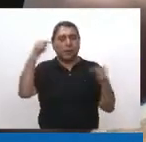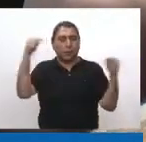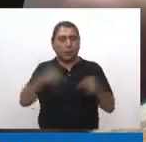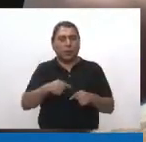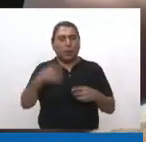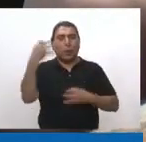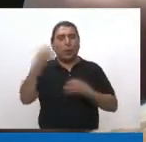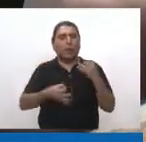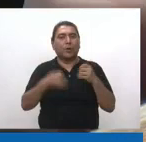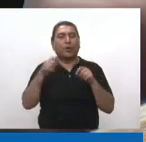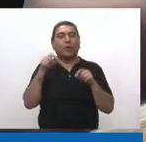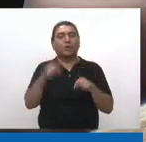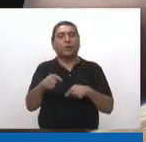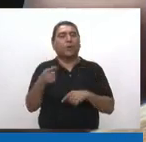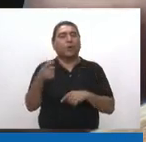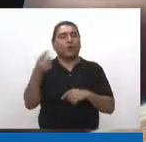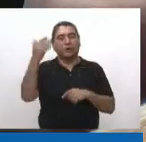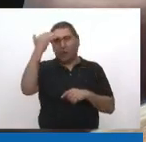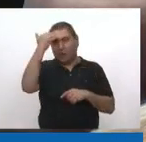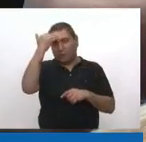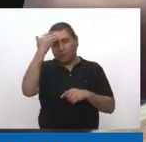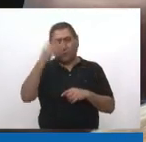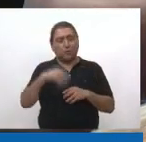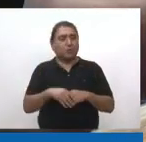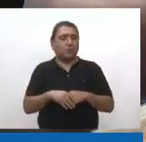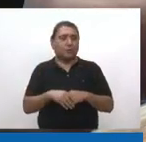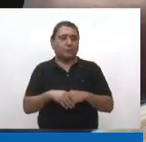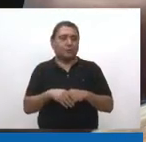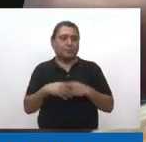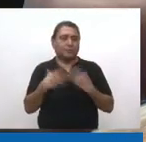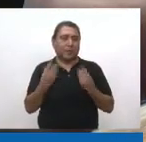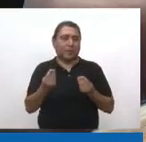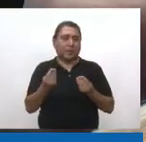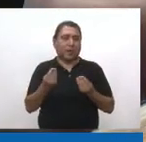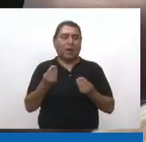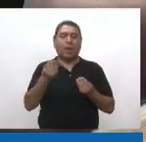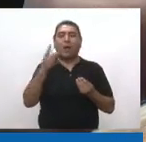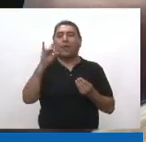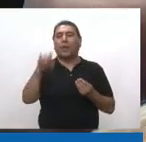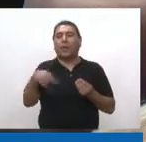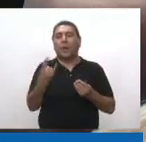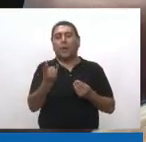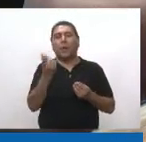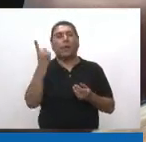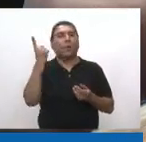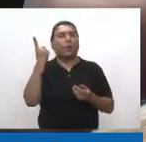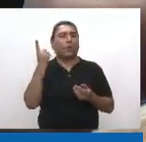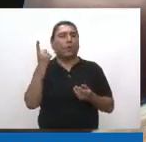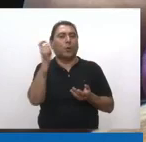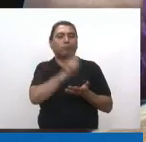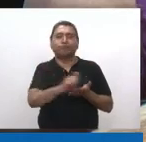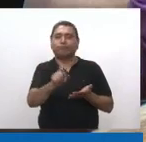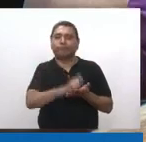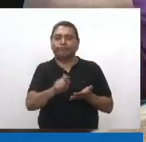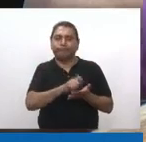es constitucional, para que un DNU dictado por un presidente,